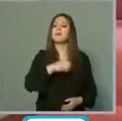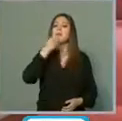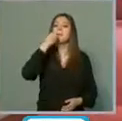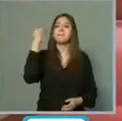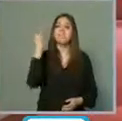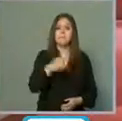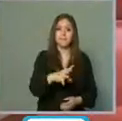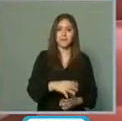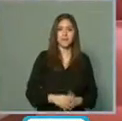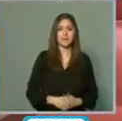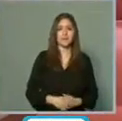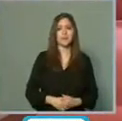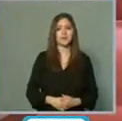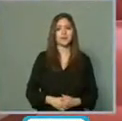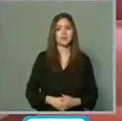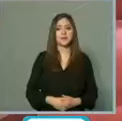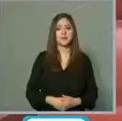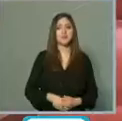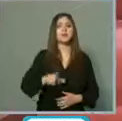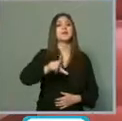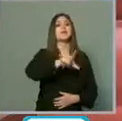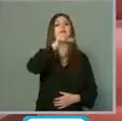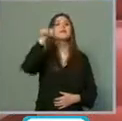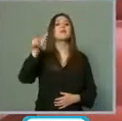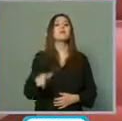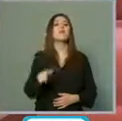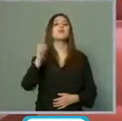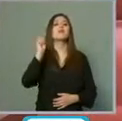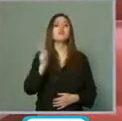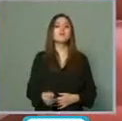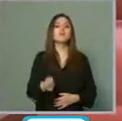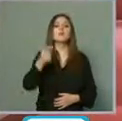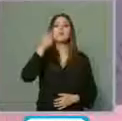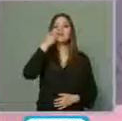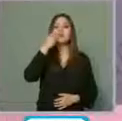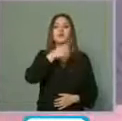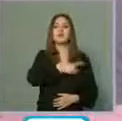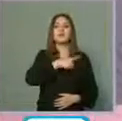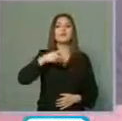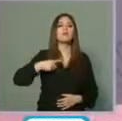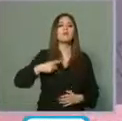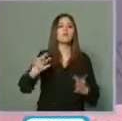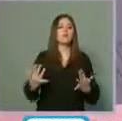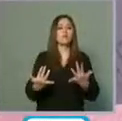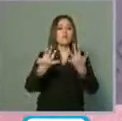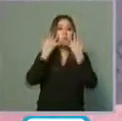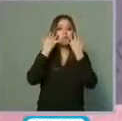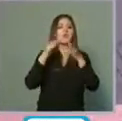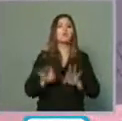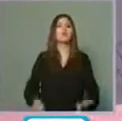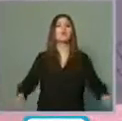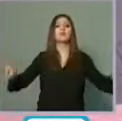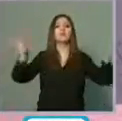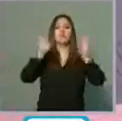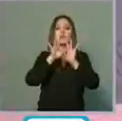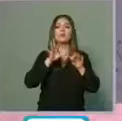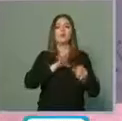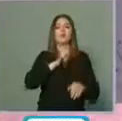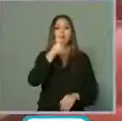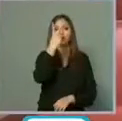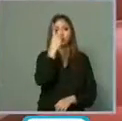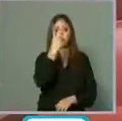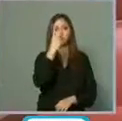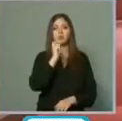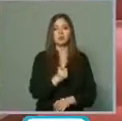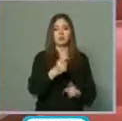por supuesto, no podemos dejar de hablar del olor, ¿no? Necesitamos oler bien. Es un indispensable, y aquí yo traigo dos